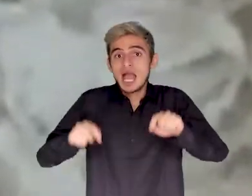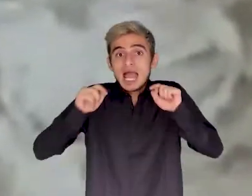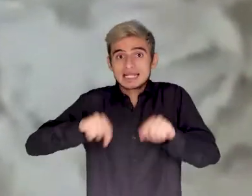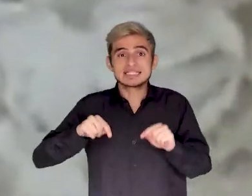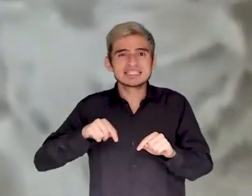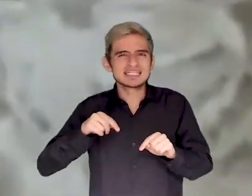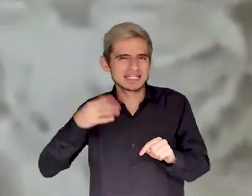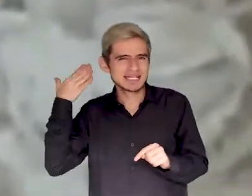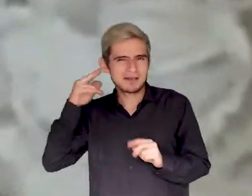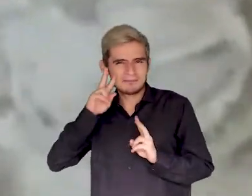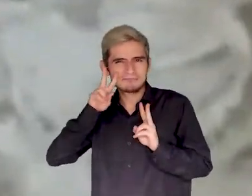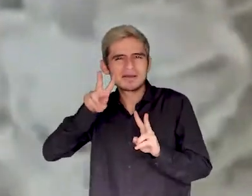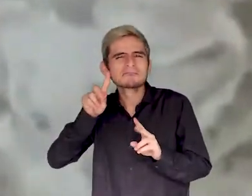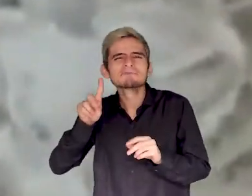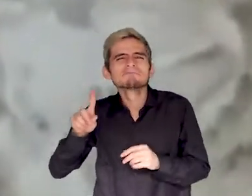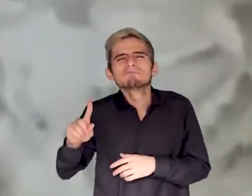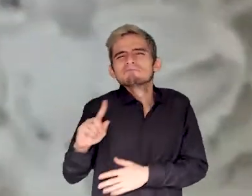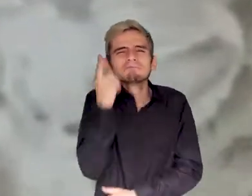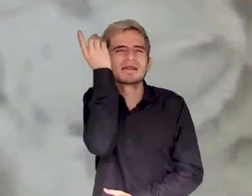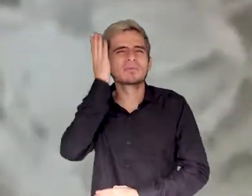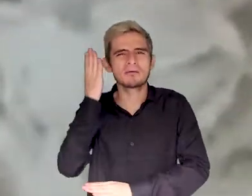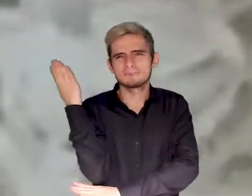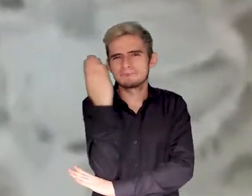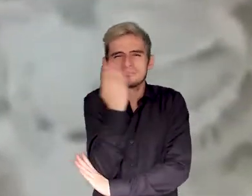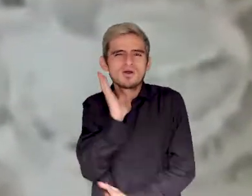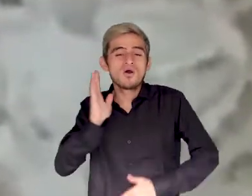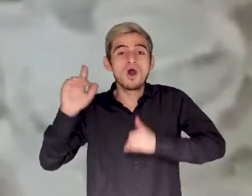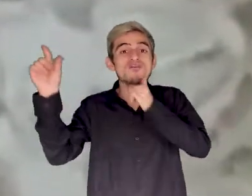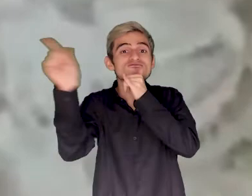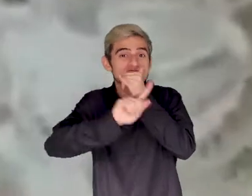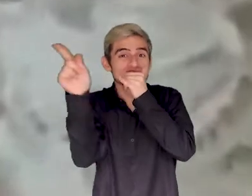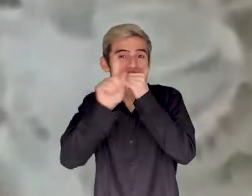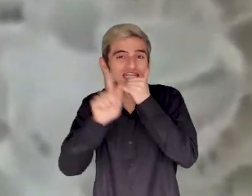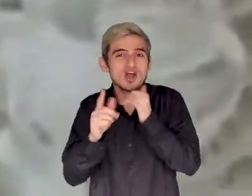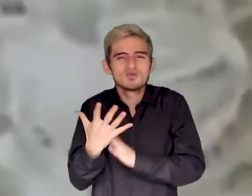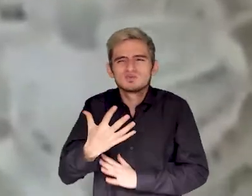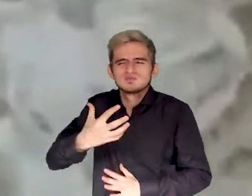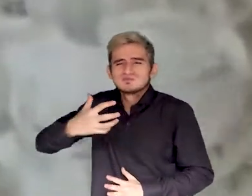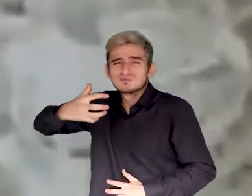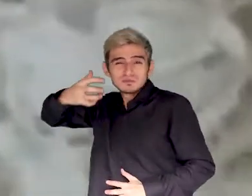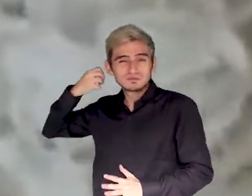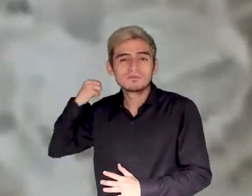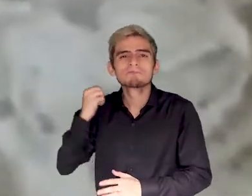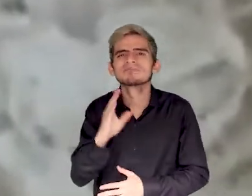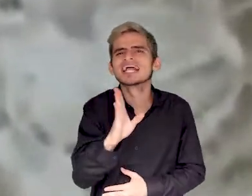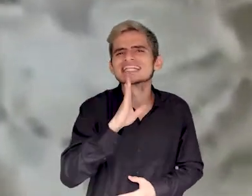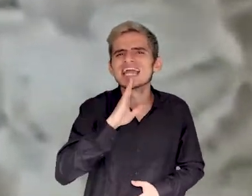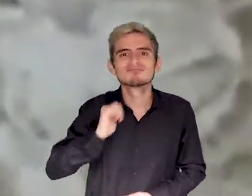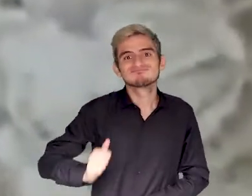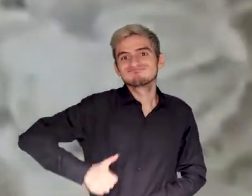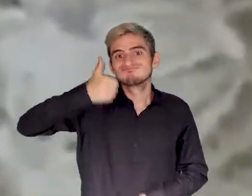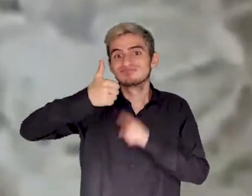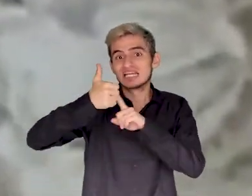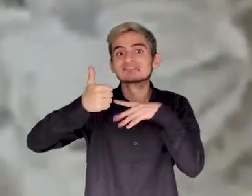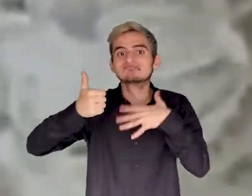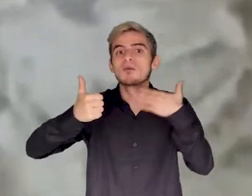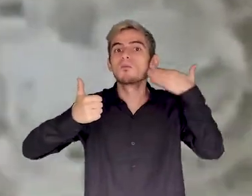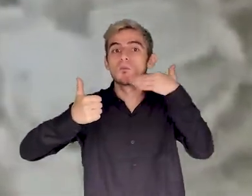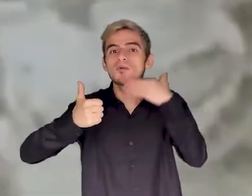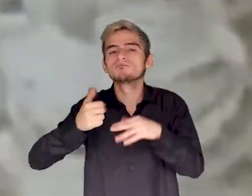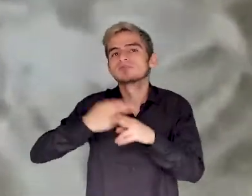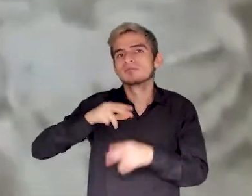Esto que acabas de ver fue la primera película de ficción creada en la historia del cine. ¿Y sabías que fue dirigida por una